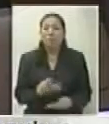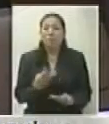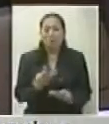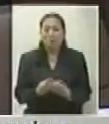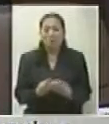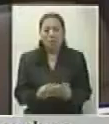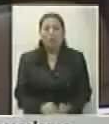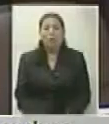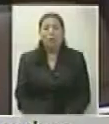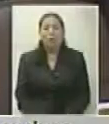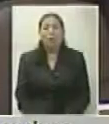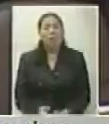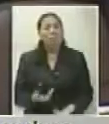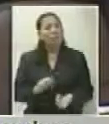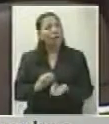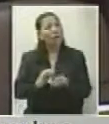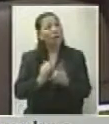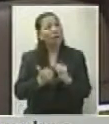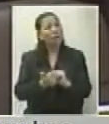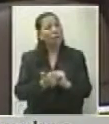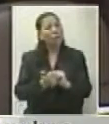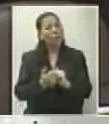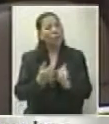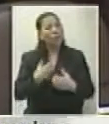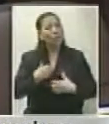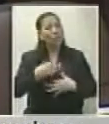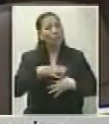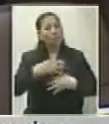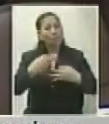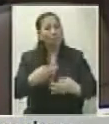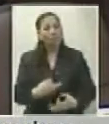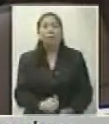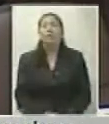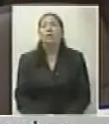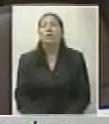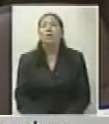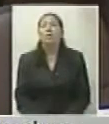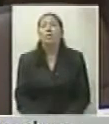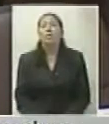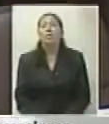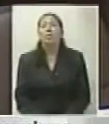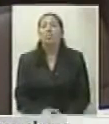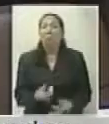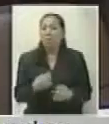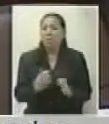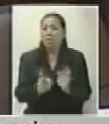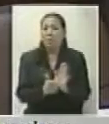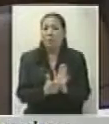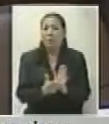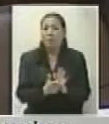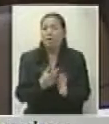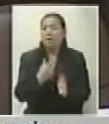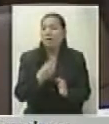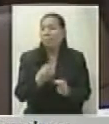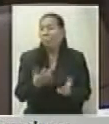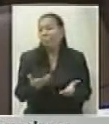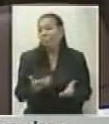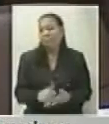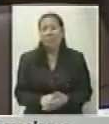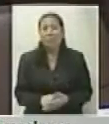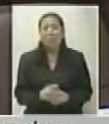e incluso se rehabilitaron conforme al Código Penal. Y la rehabilitación, de manera legal, nos guste o no nos